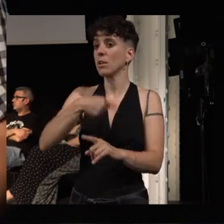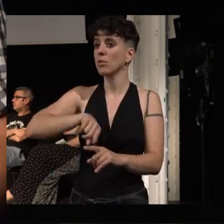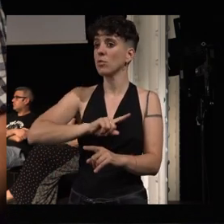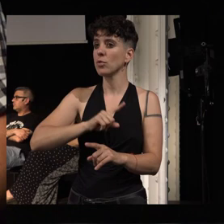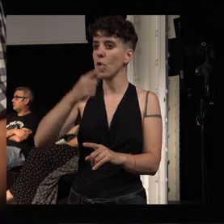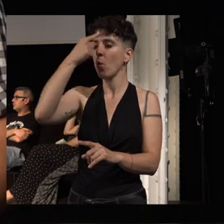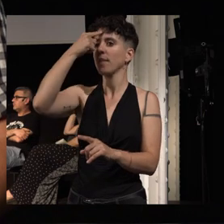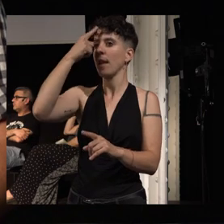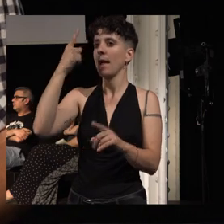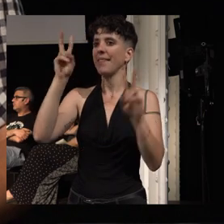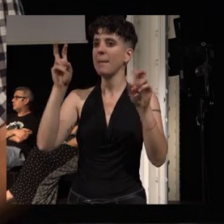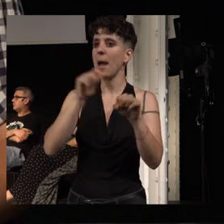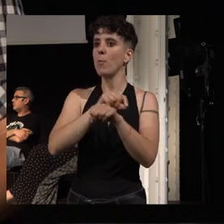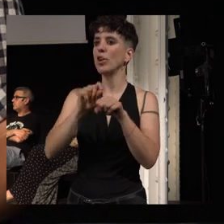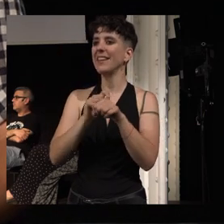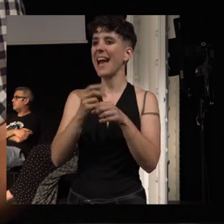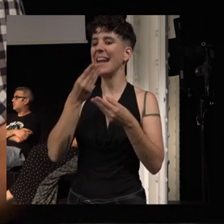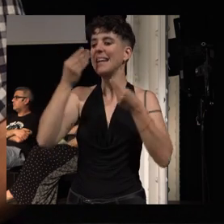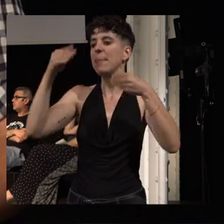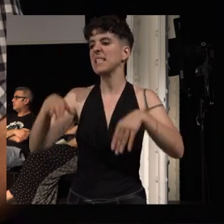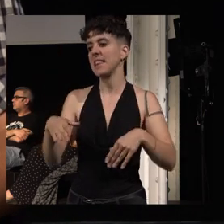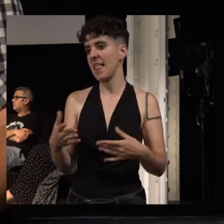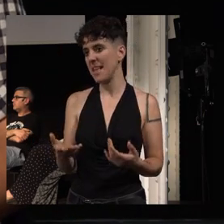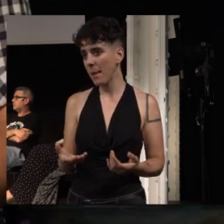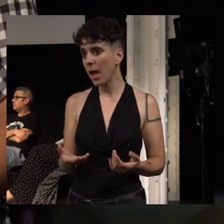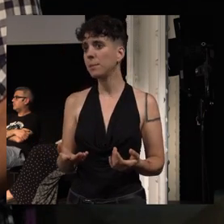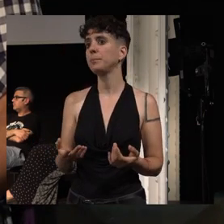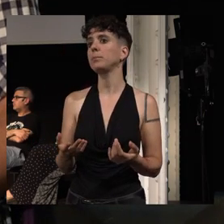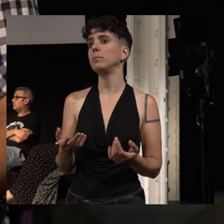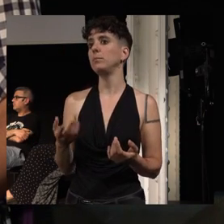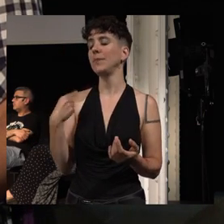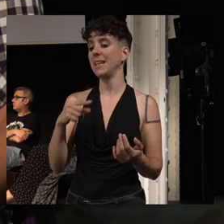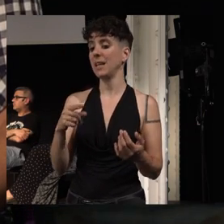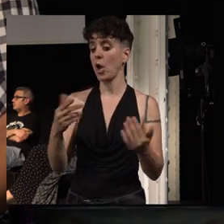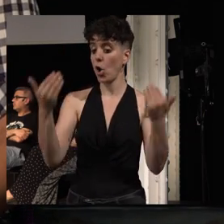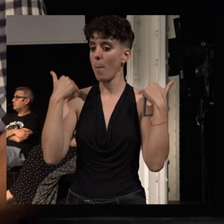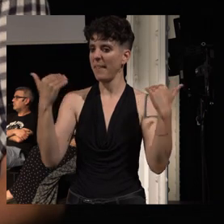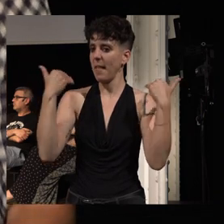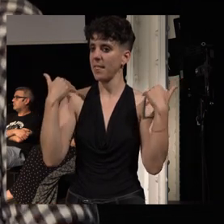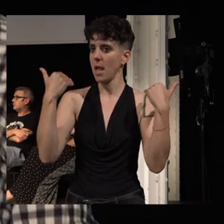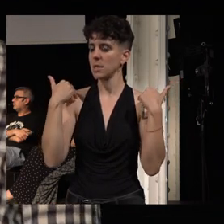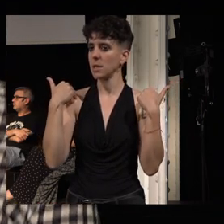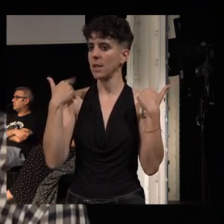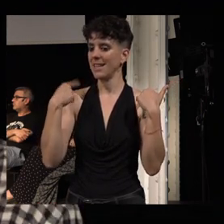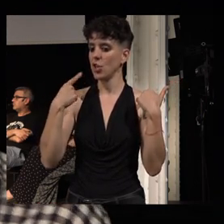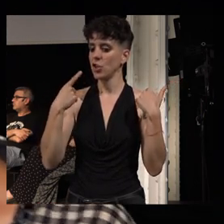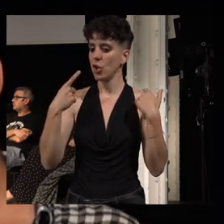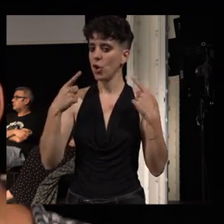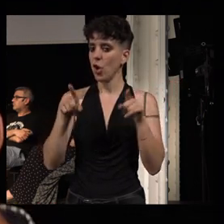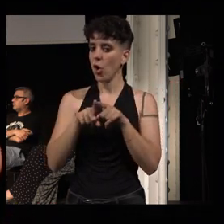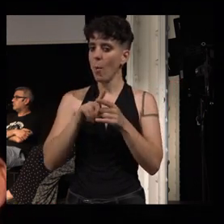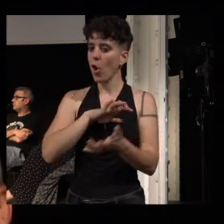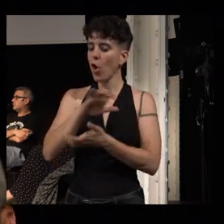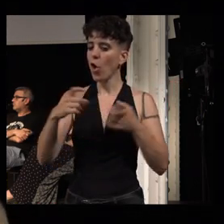si hablamos en términos de política representativa, ¿no? Y de estas competencias, hay que pensar que estos conflictos también los tenemos